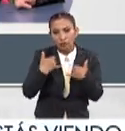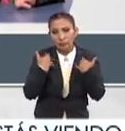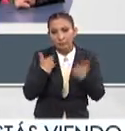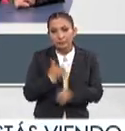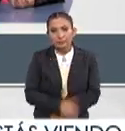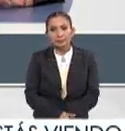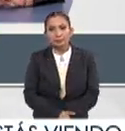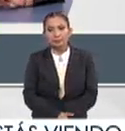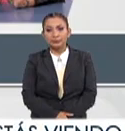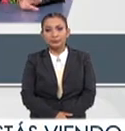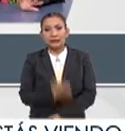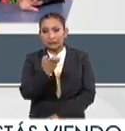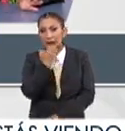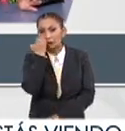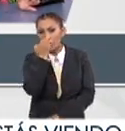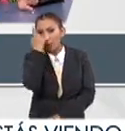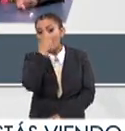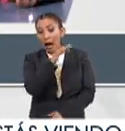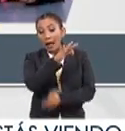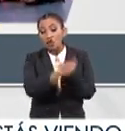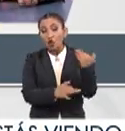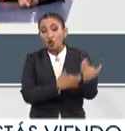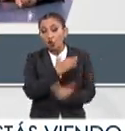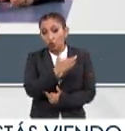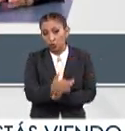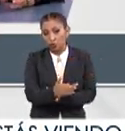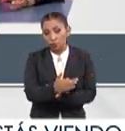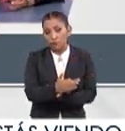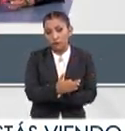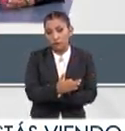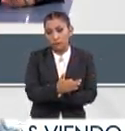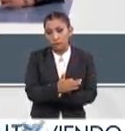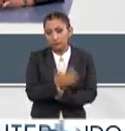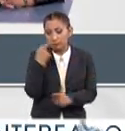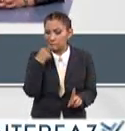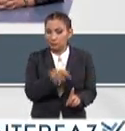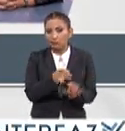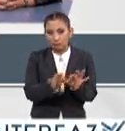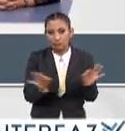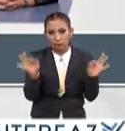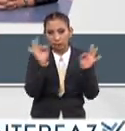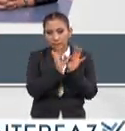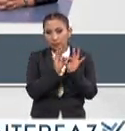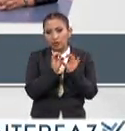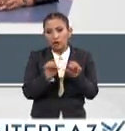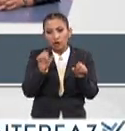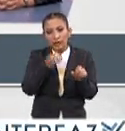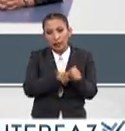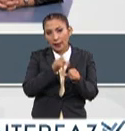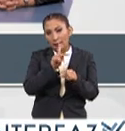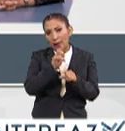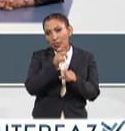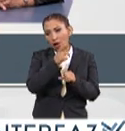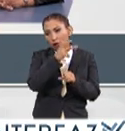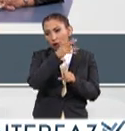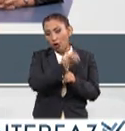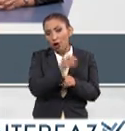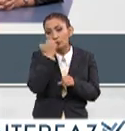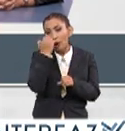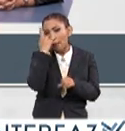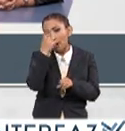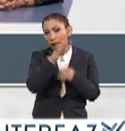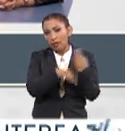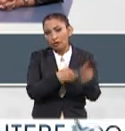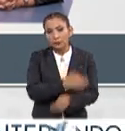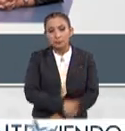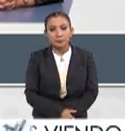chicos. O sea, es la escuela para todos, el punto medular social y pedagógicamente hablando, la escuela para